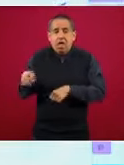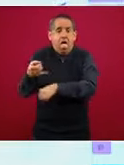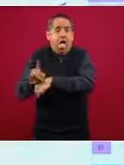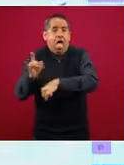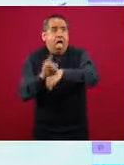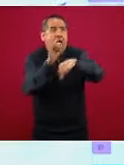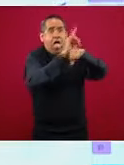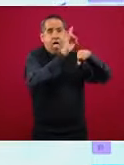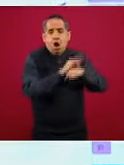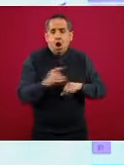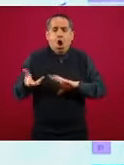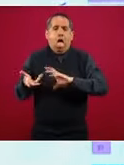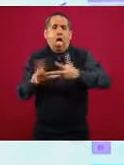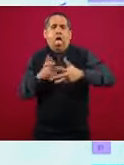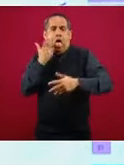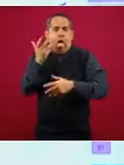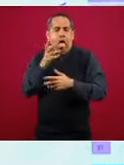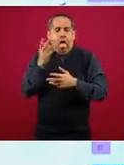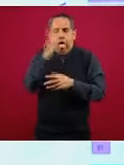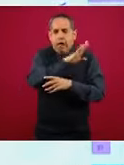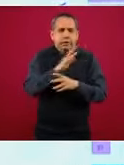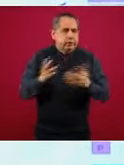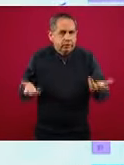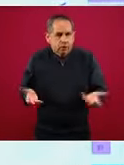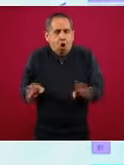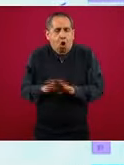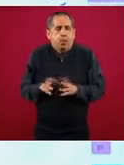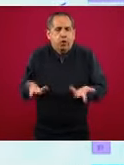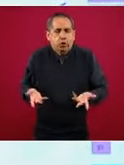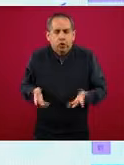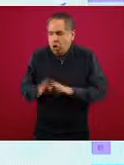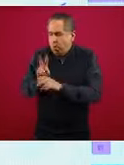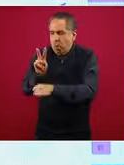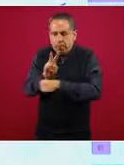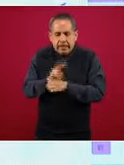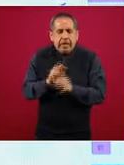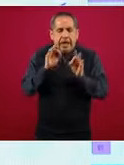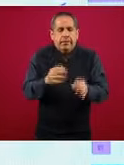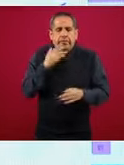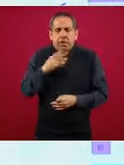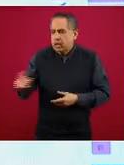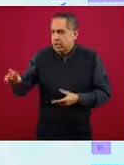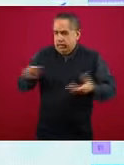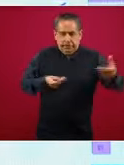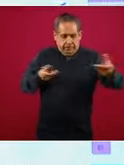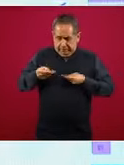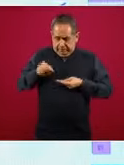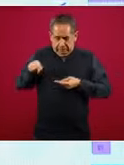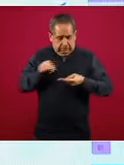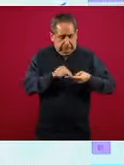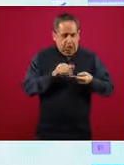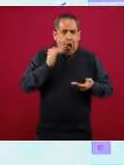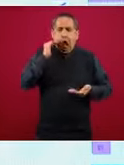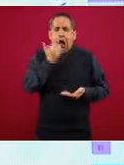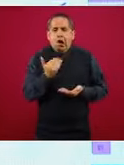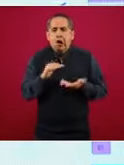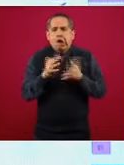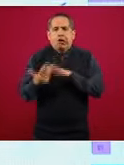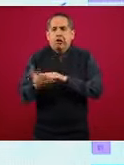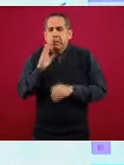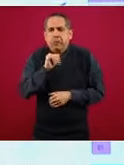se distorsiona, no es posible tener un monitoreo apropiado de la epidemia al nivel